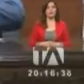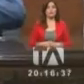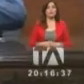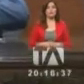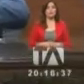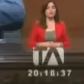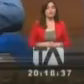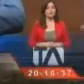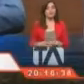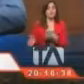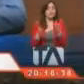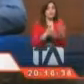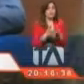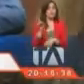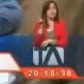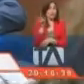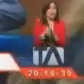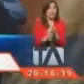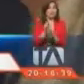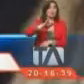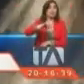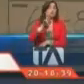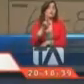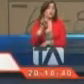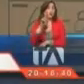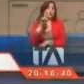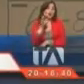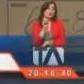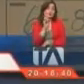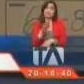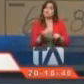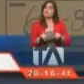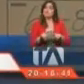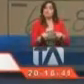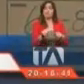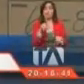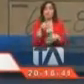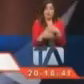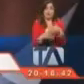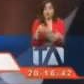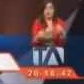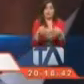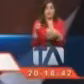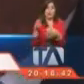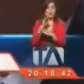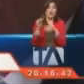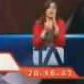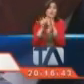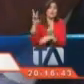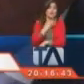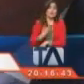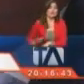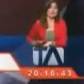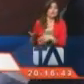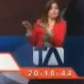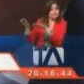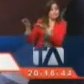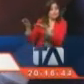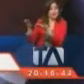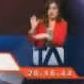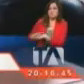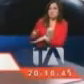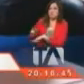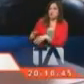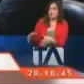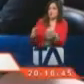Por lo tanto, el juez Miguel Jurado Favara seguirá sustanciando el juicio penal contra el vicepresidente Glass, acusado de